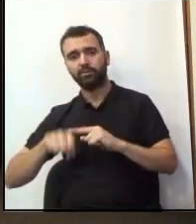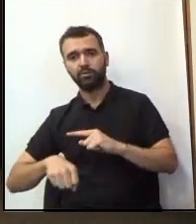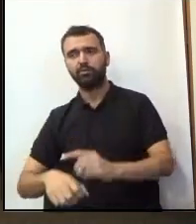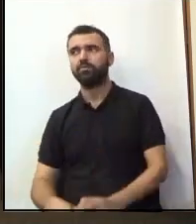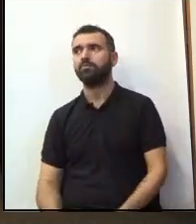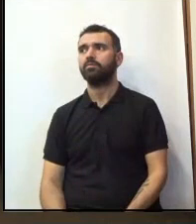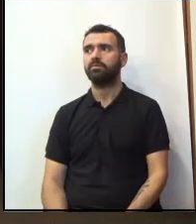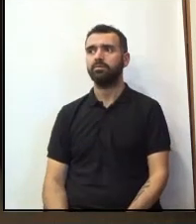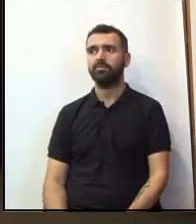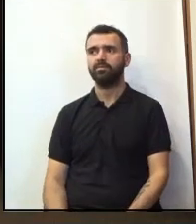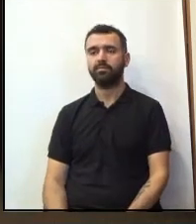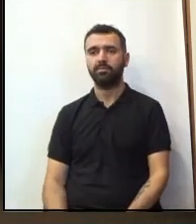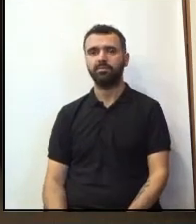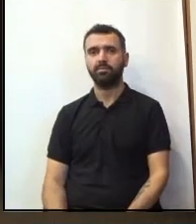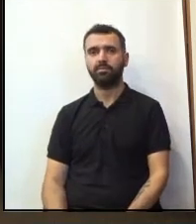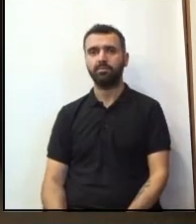Se aprueba, alcaldesa.